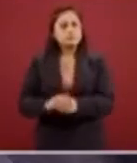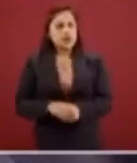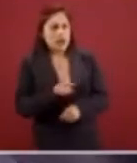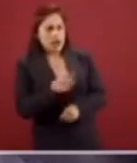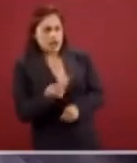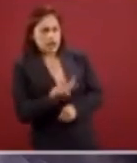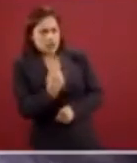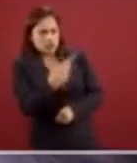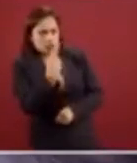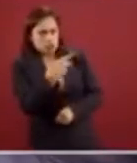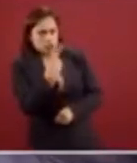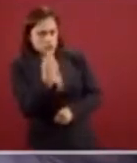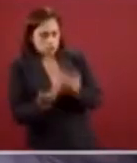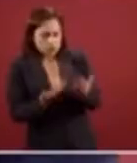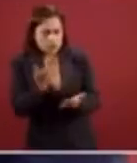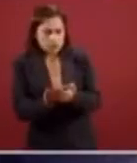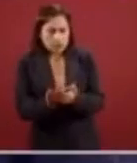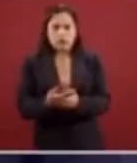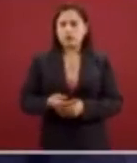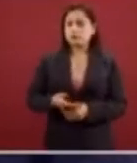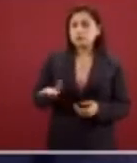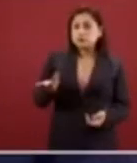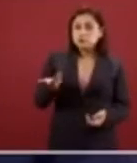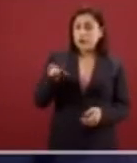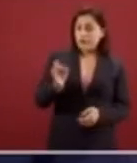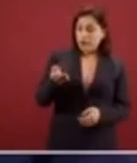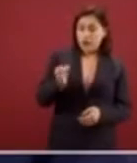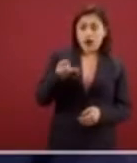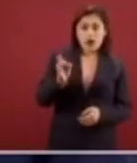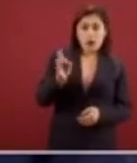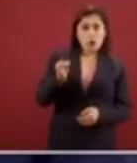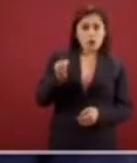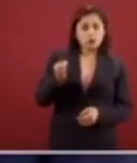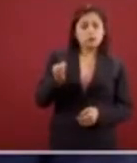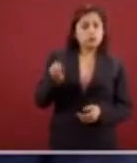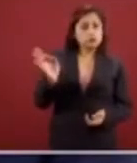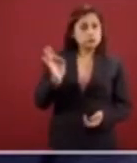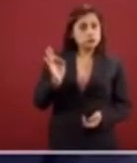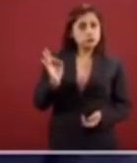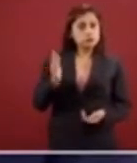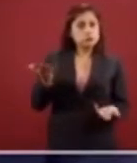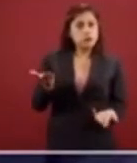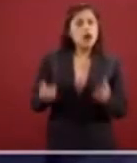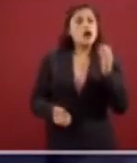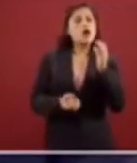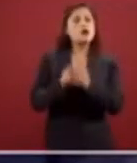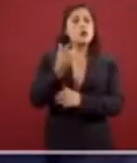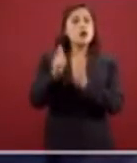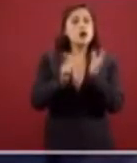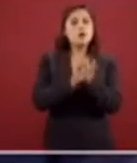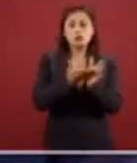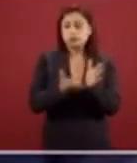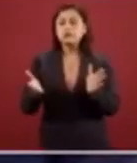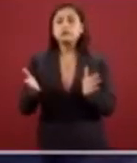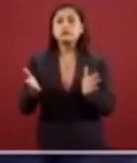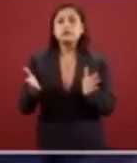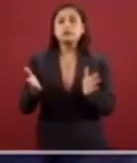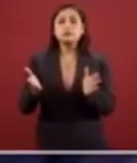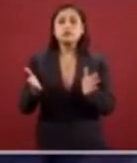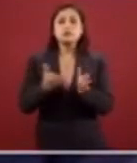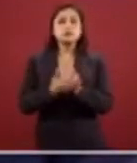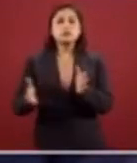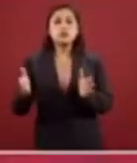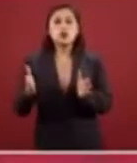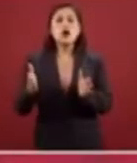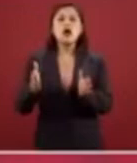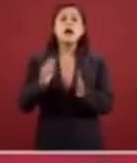iniciativa sobre regresando en el nuevo período ordinario